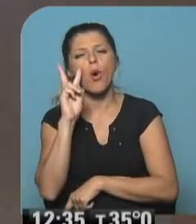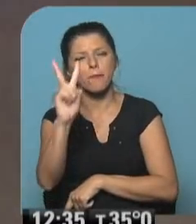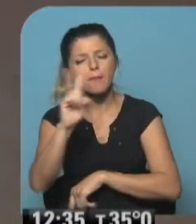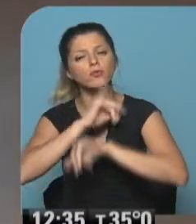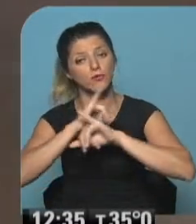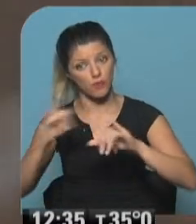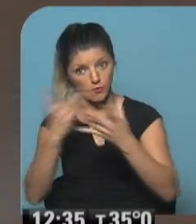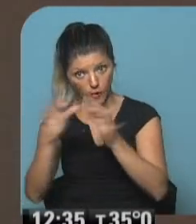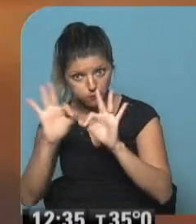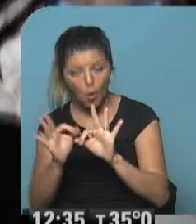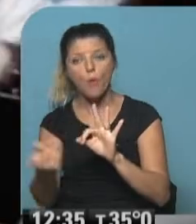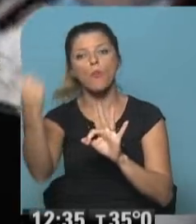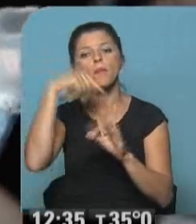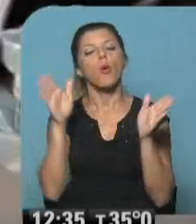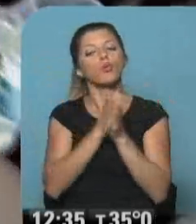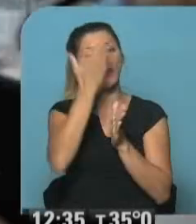analizamos con un invitado especial.